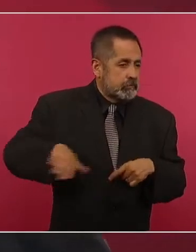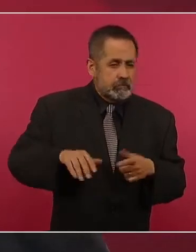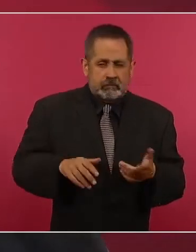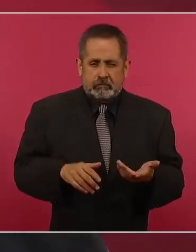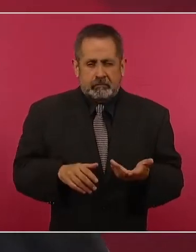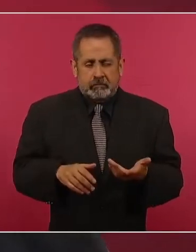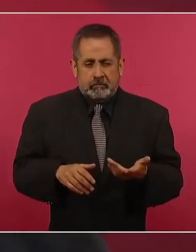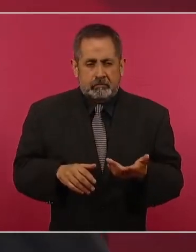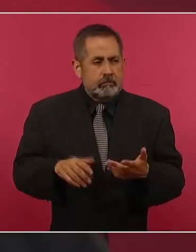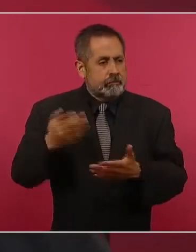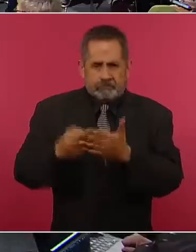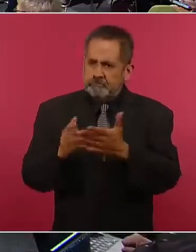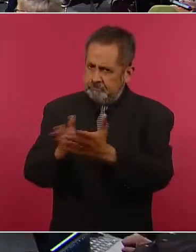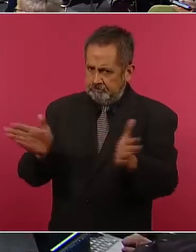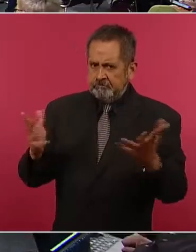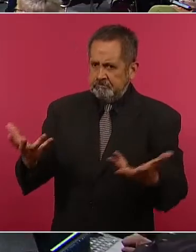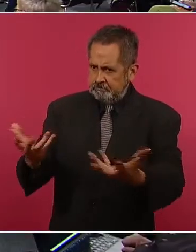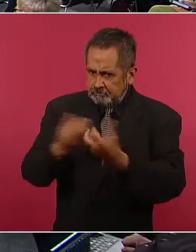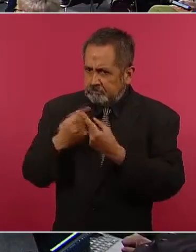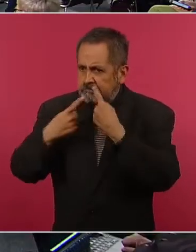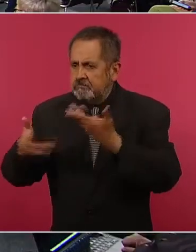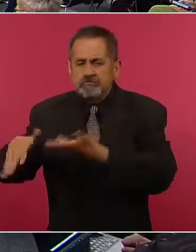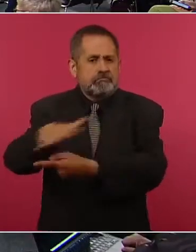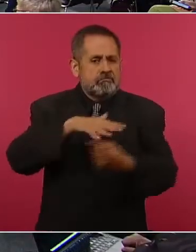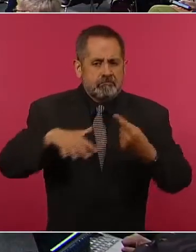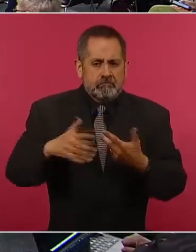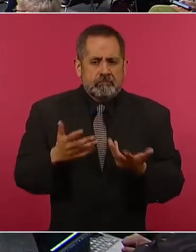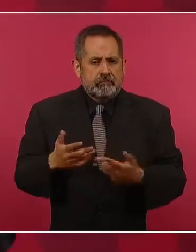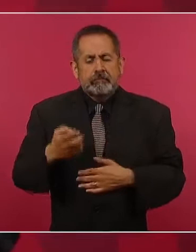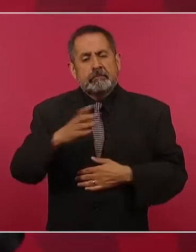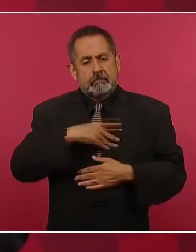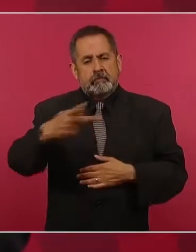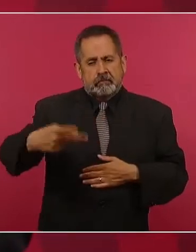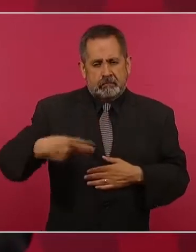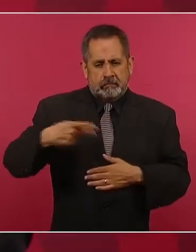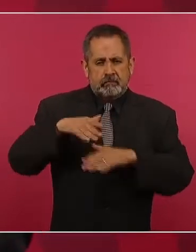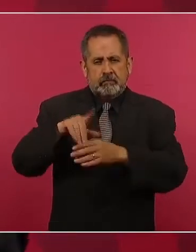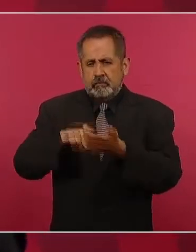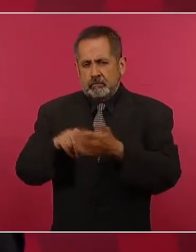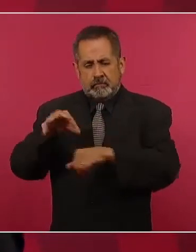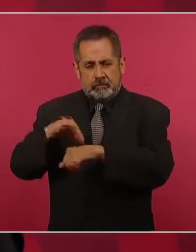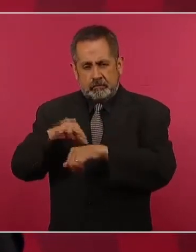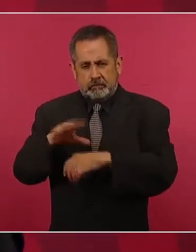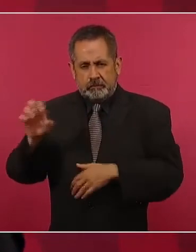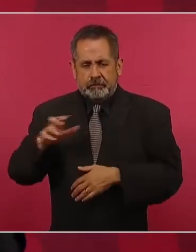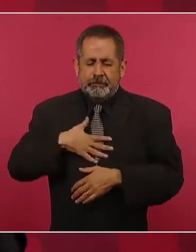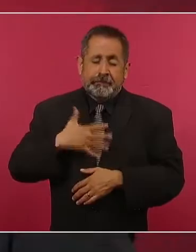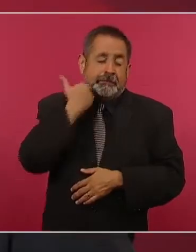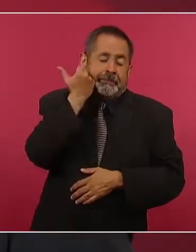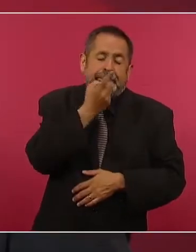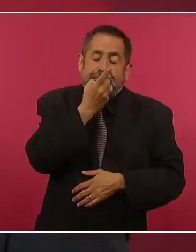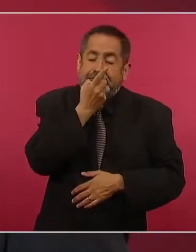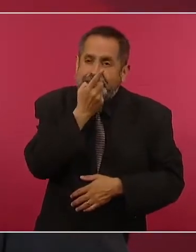y no asunto de todos. Entonces, qué bien que me preguntaste lo de los médicos, porque tenía yo unas